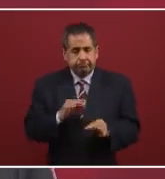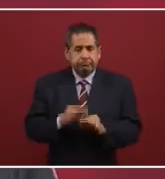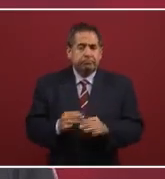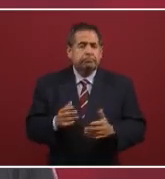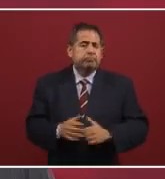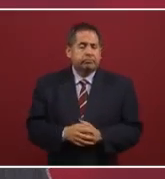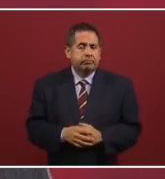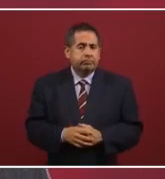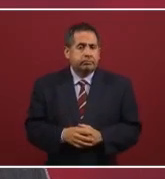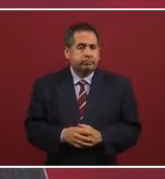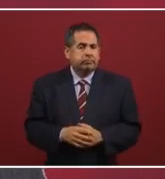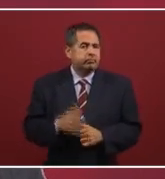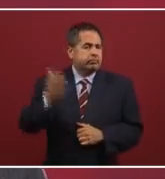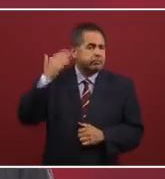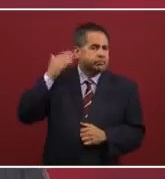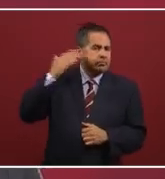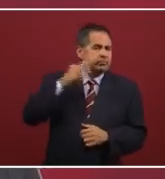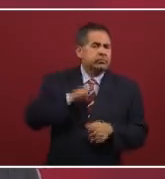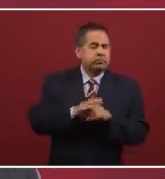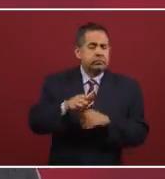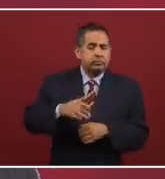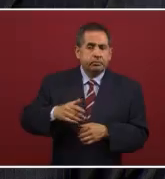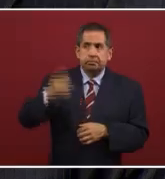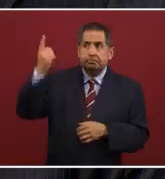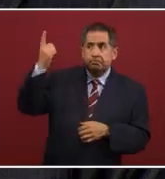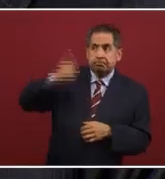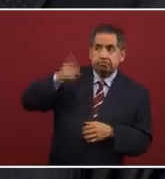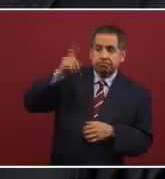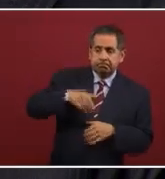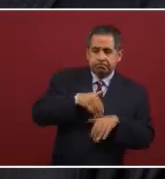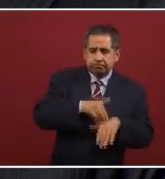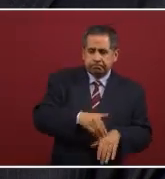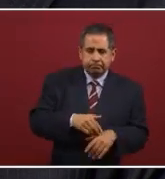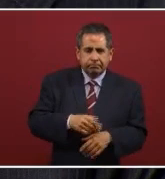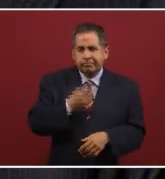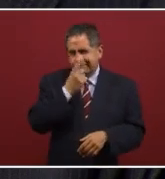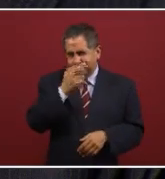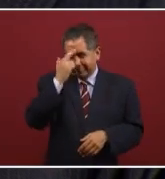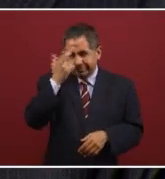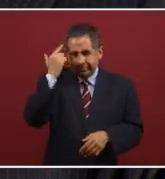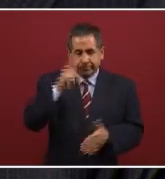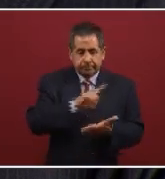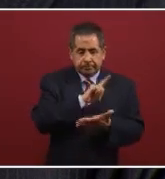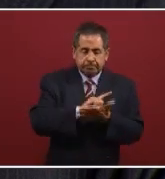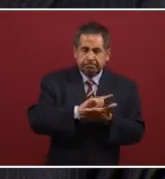¿Cuál era la agenda que imponían? Las llamadas reformas estructurales,